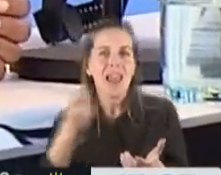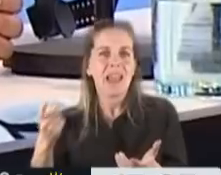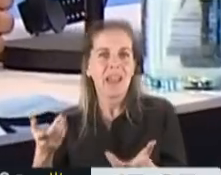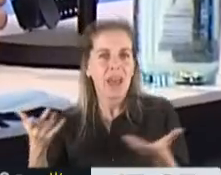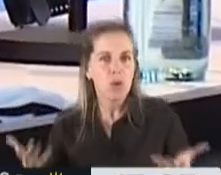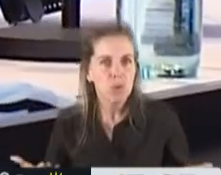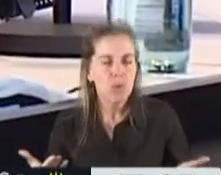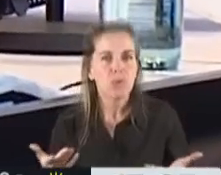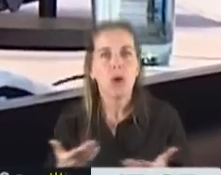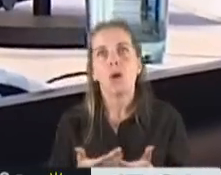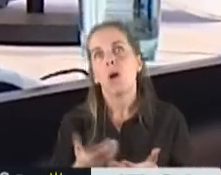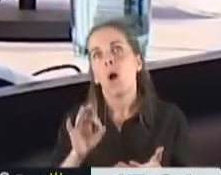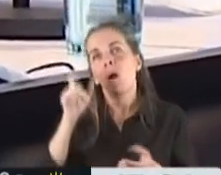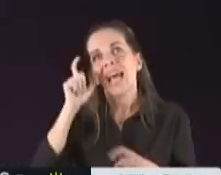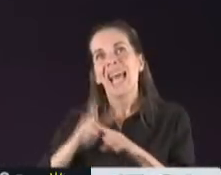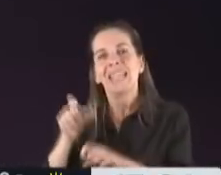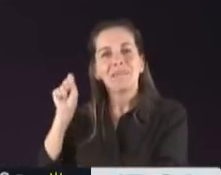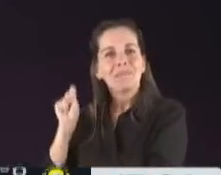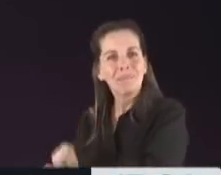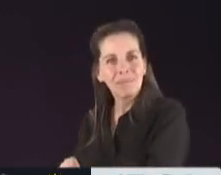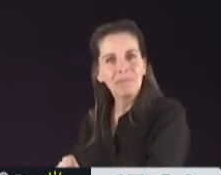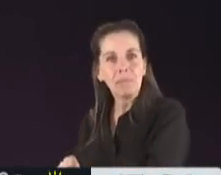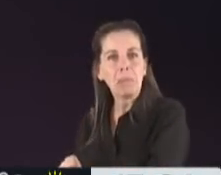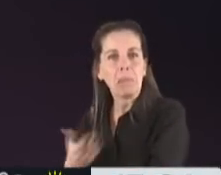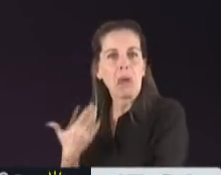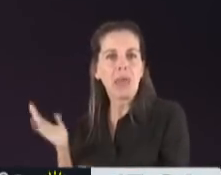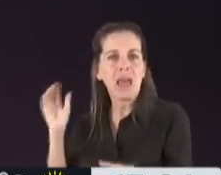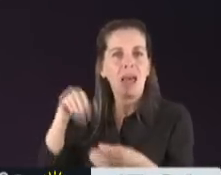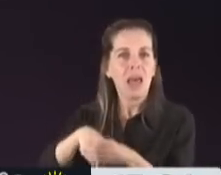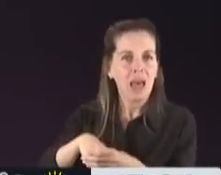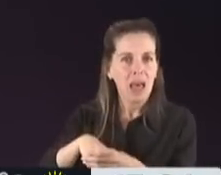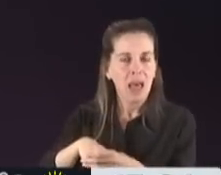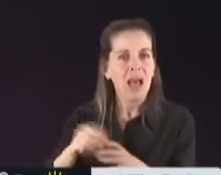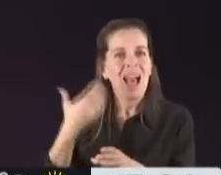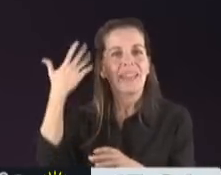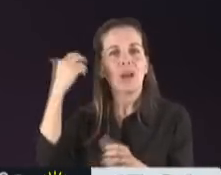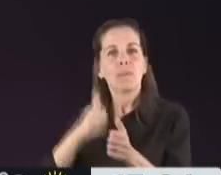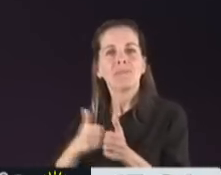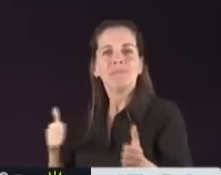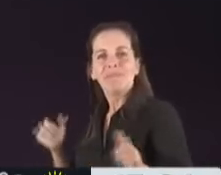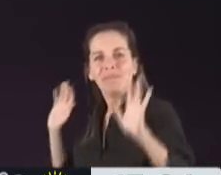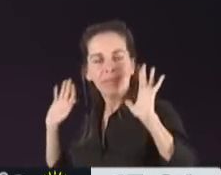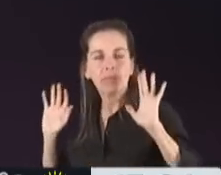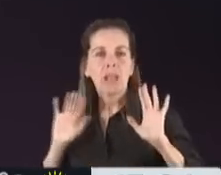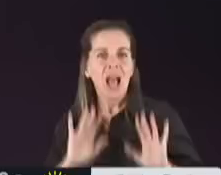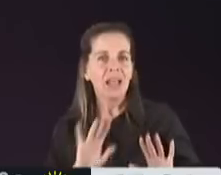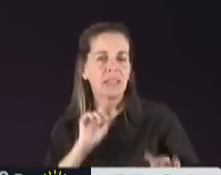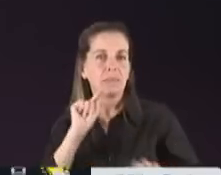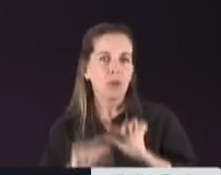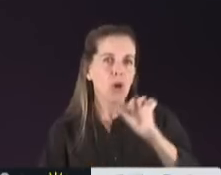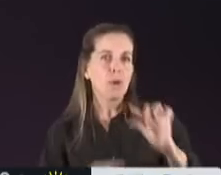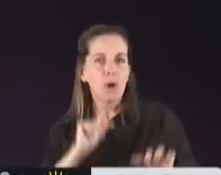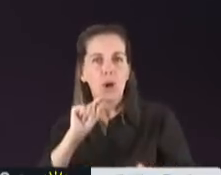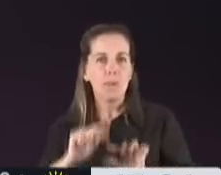donde alguien que registra un antecedente penal los dejaban de lado, y pudimos ir avanzando, y